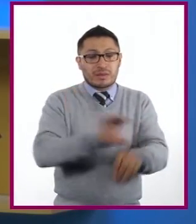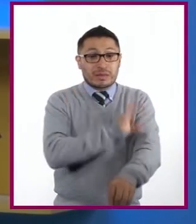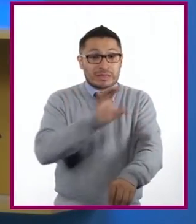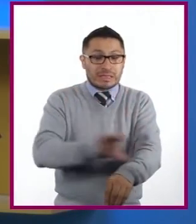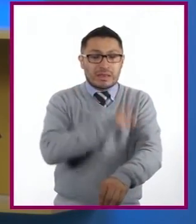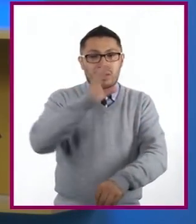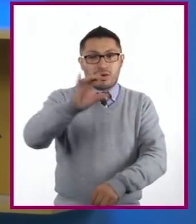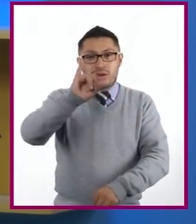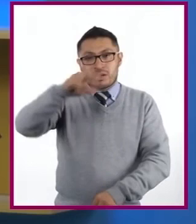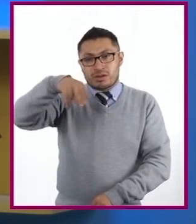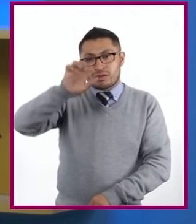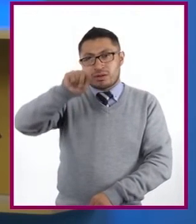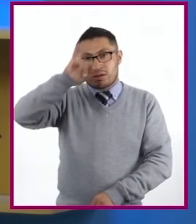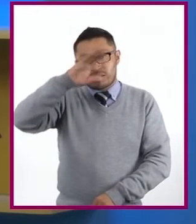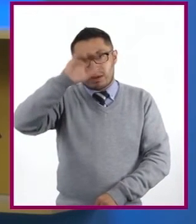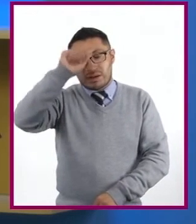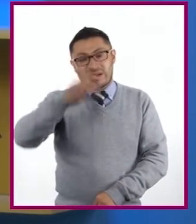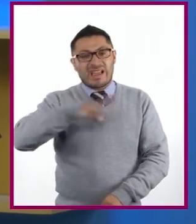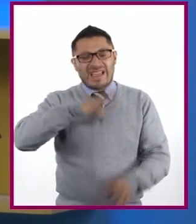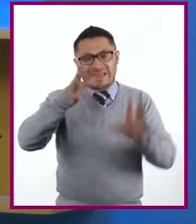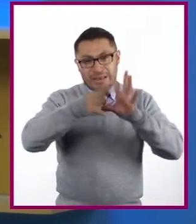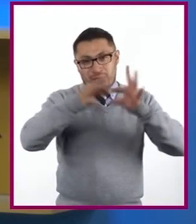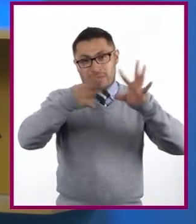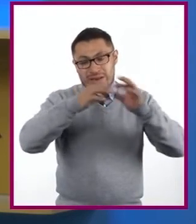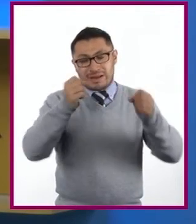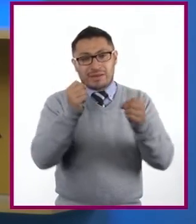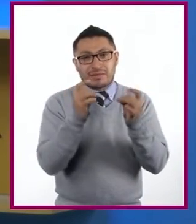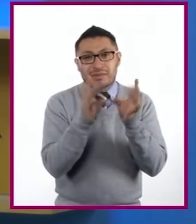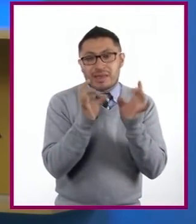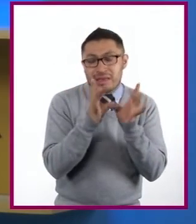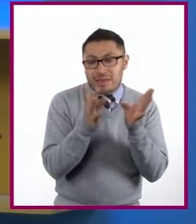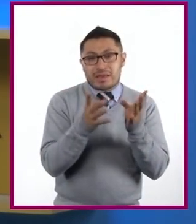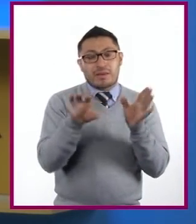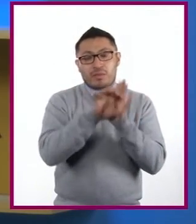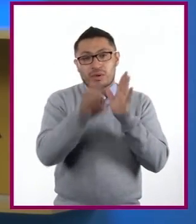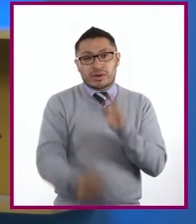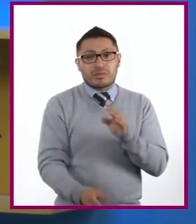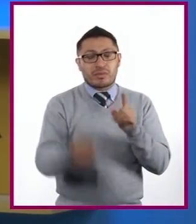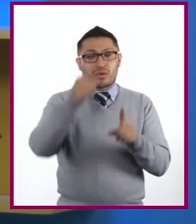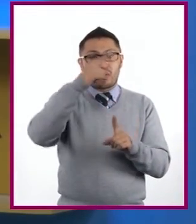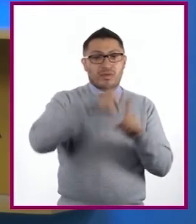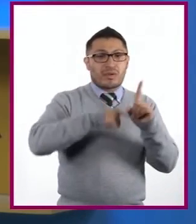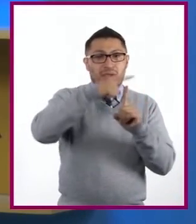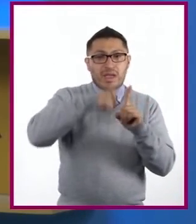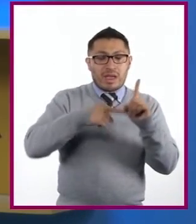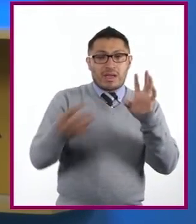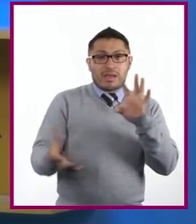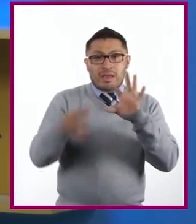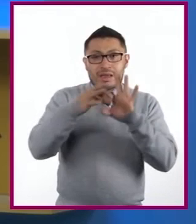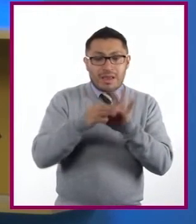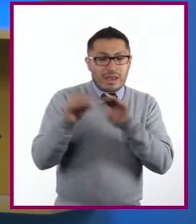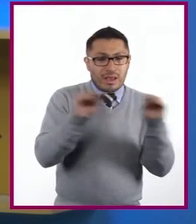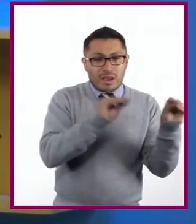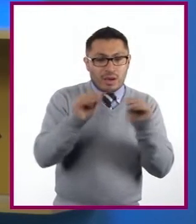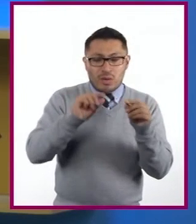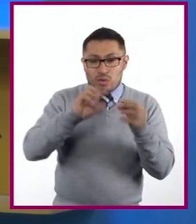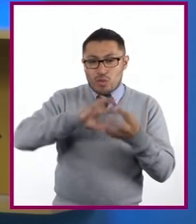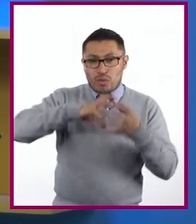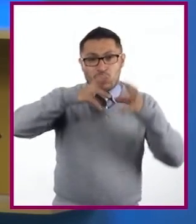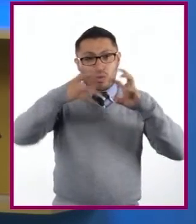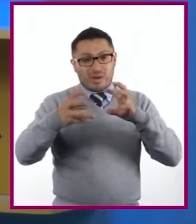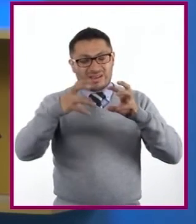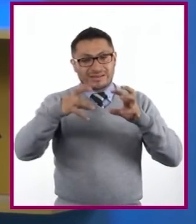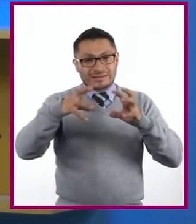fenómenos adecuadamente. Por ejemplo, que la temperatura está vinculada al movimiento de las partículas. En un conjunto